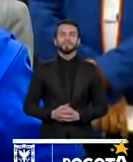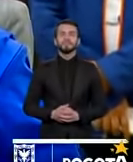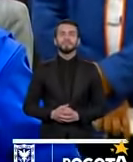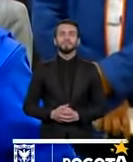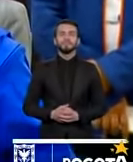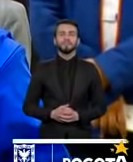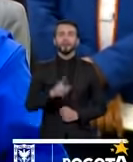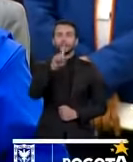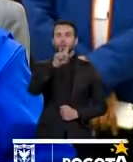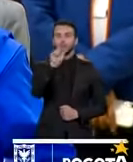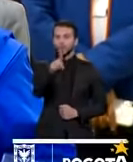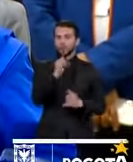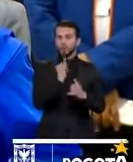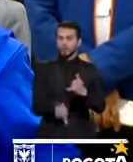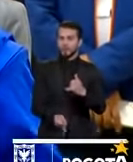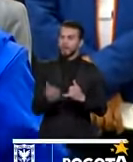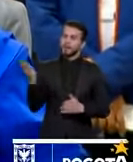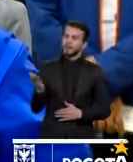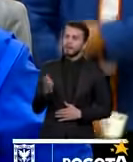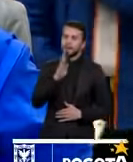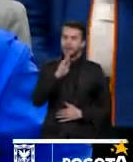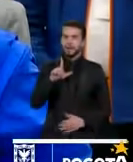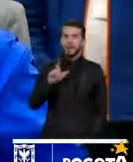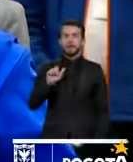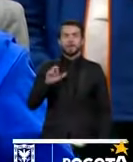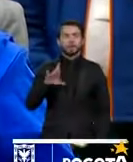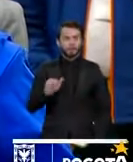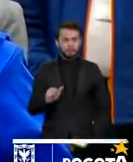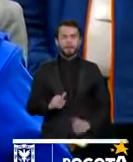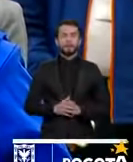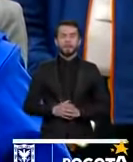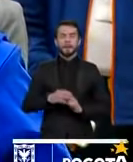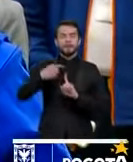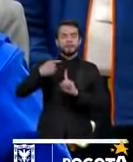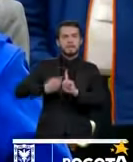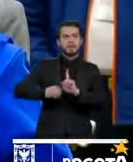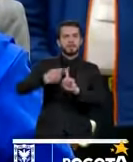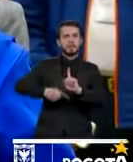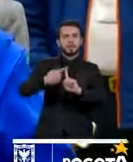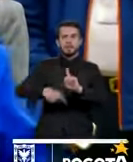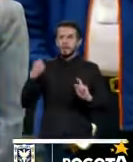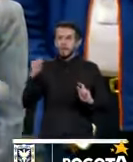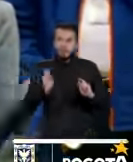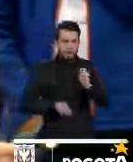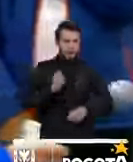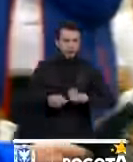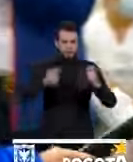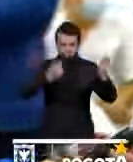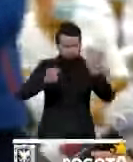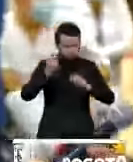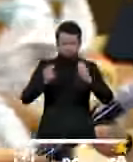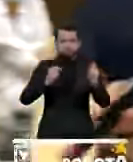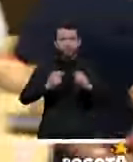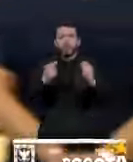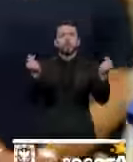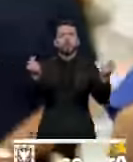La última pregunta, Laura Rodríguez, de Primera Página. ¿Cuánto costará el funcionamiento mensual del Centro Hospitalario Transitorio de Corferias? Entonces, se lo dejo aquí al